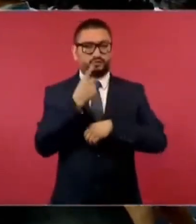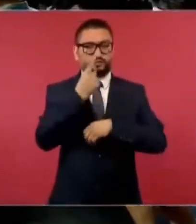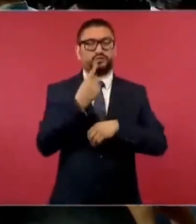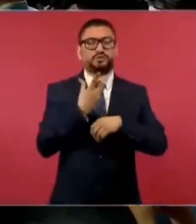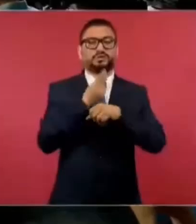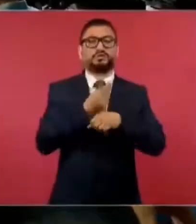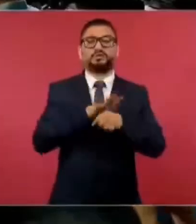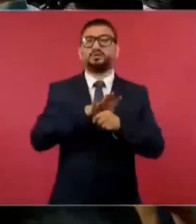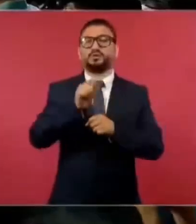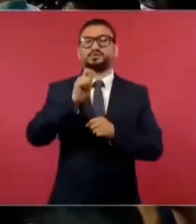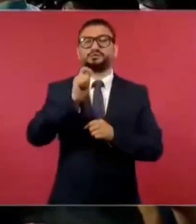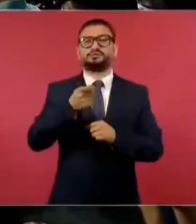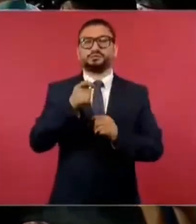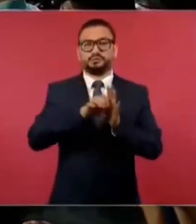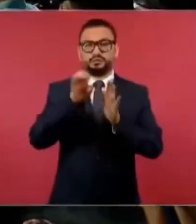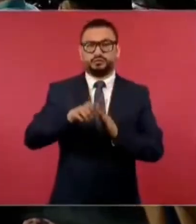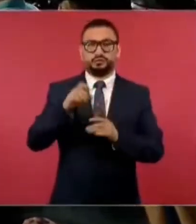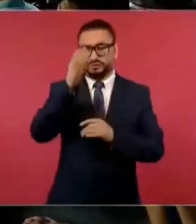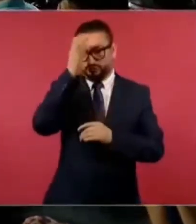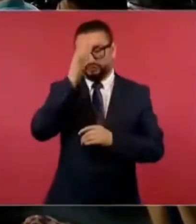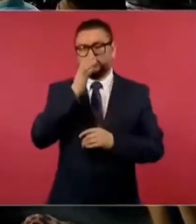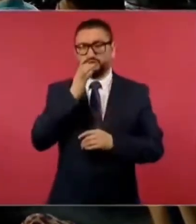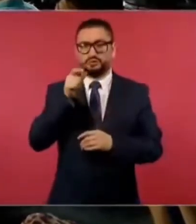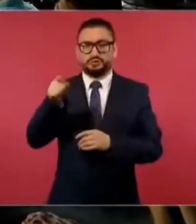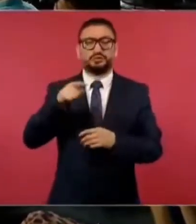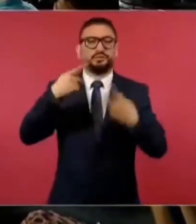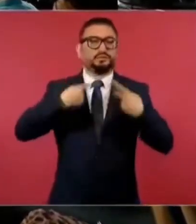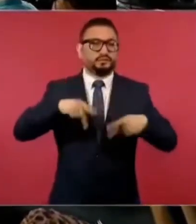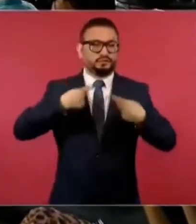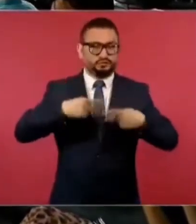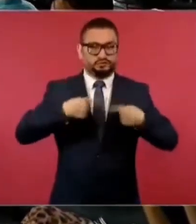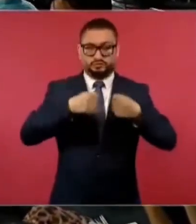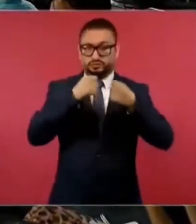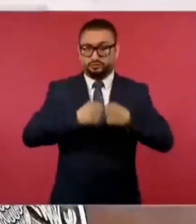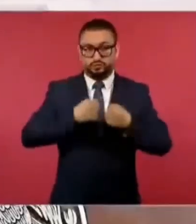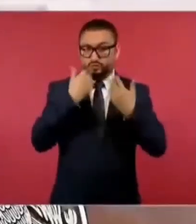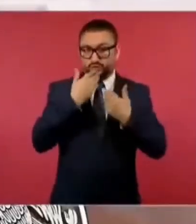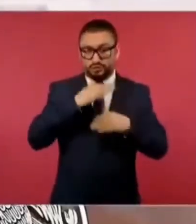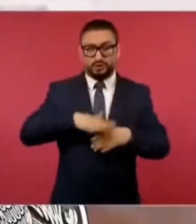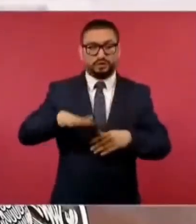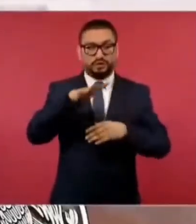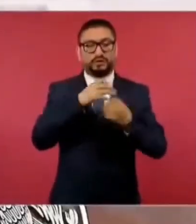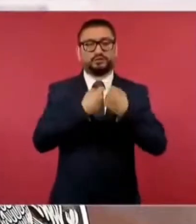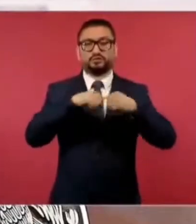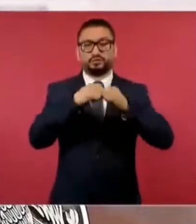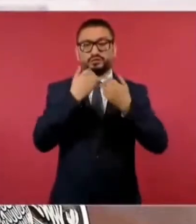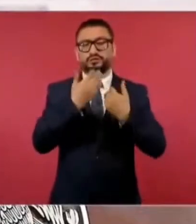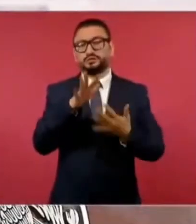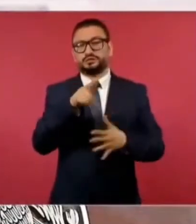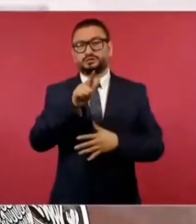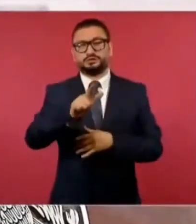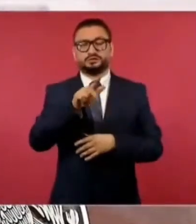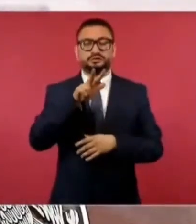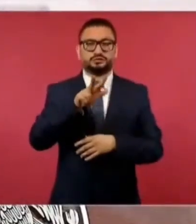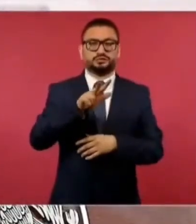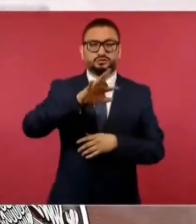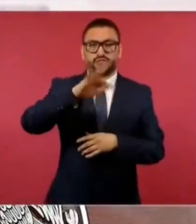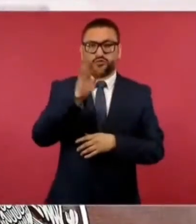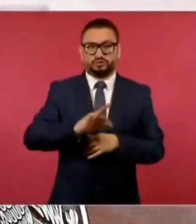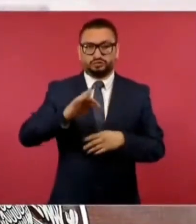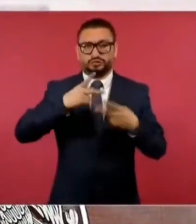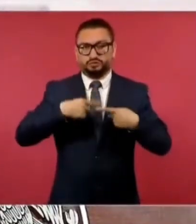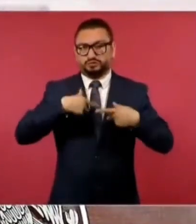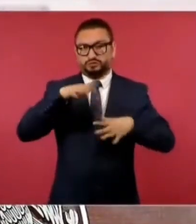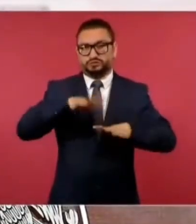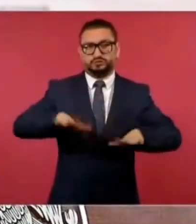caso en particular de Coahuila, las personas sin seguridad social es cerca del 17 y 18% de la población total del